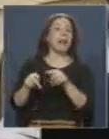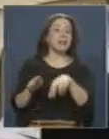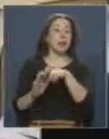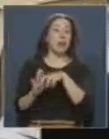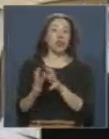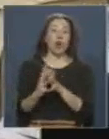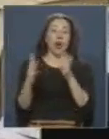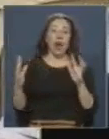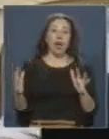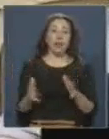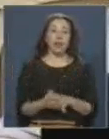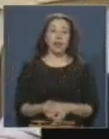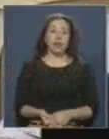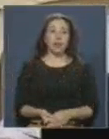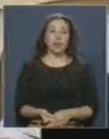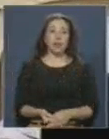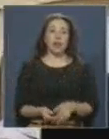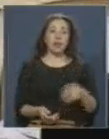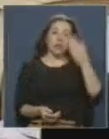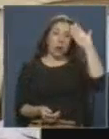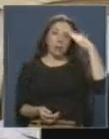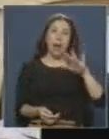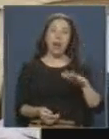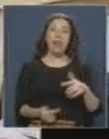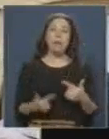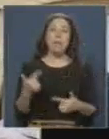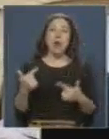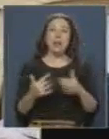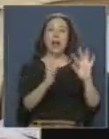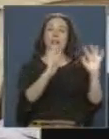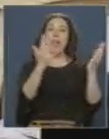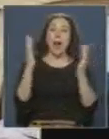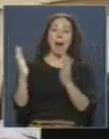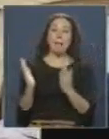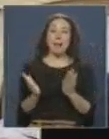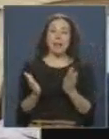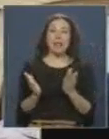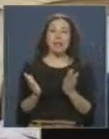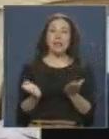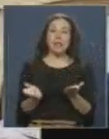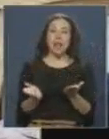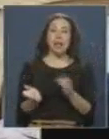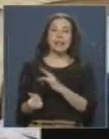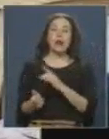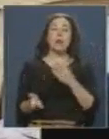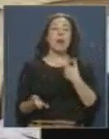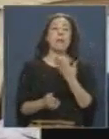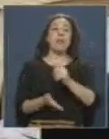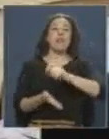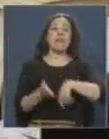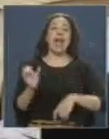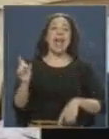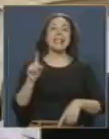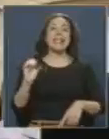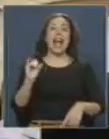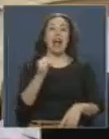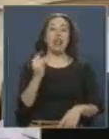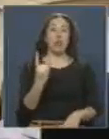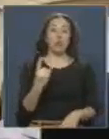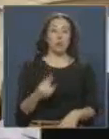la política ambiental chilena. Por eso solicitamos que se firme Escazú. Más allá de esto, déjenme contarles que hoy, con